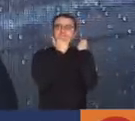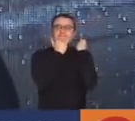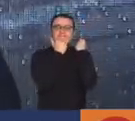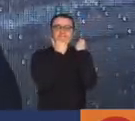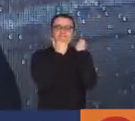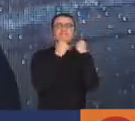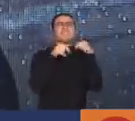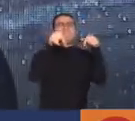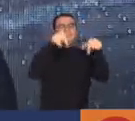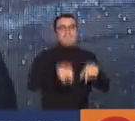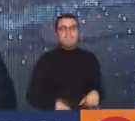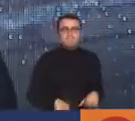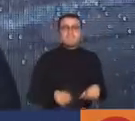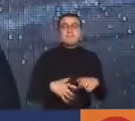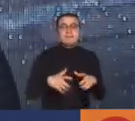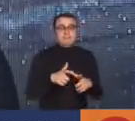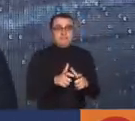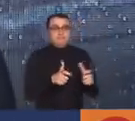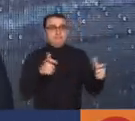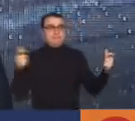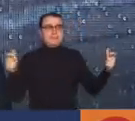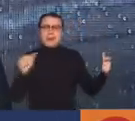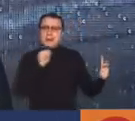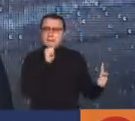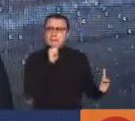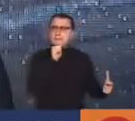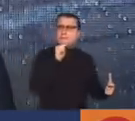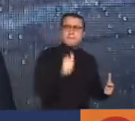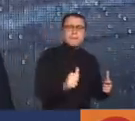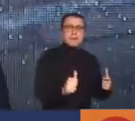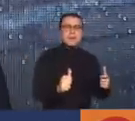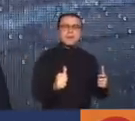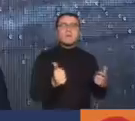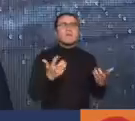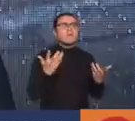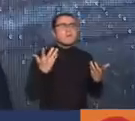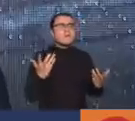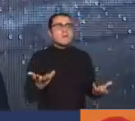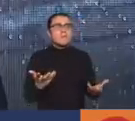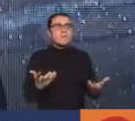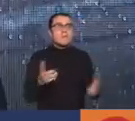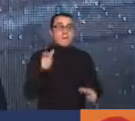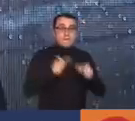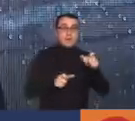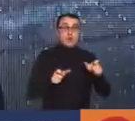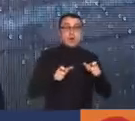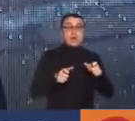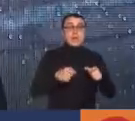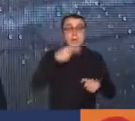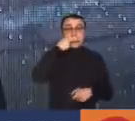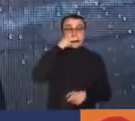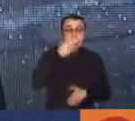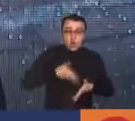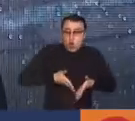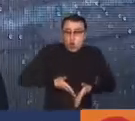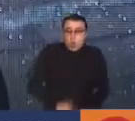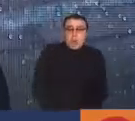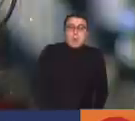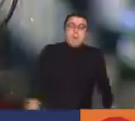altas tasas en Colombia de bajo peso al nacer de los niños.